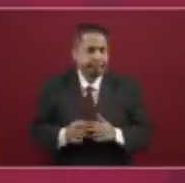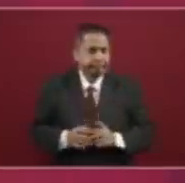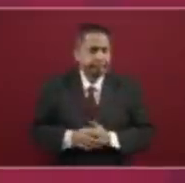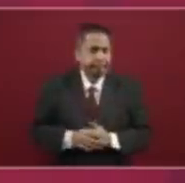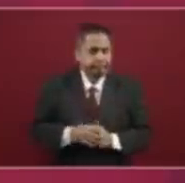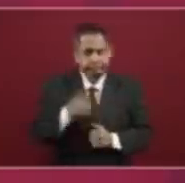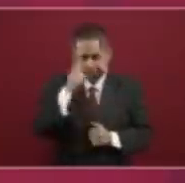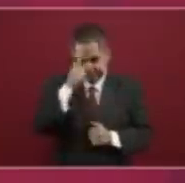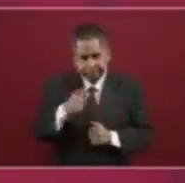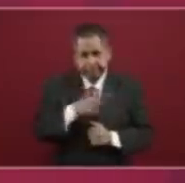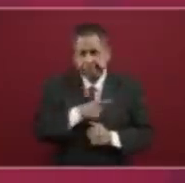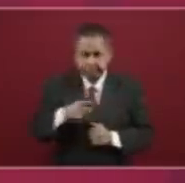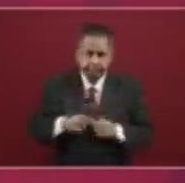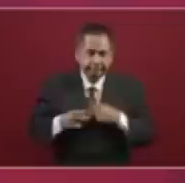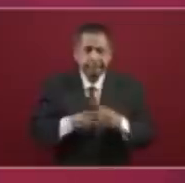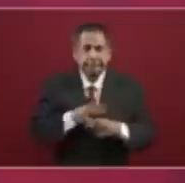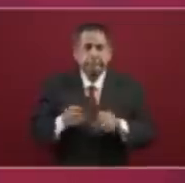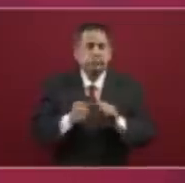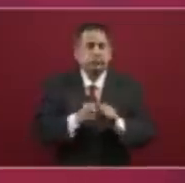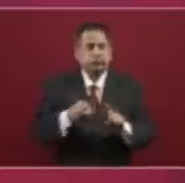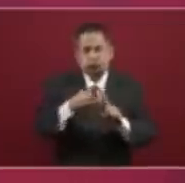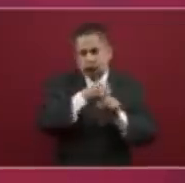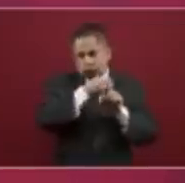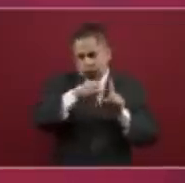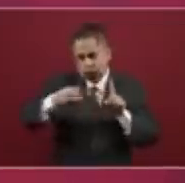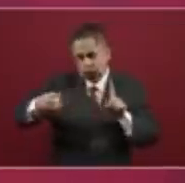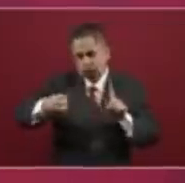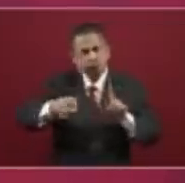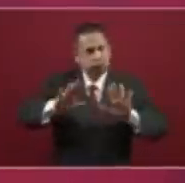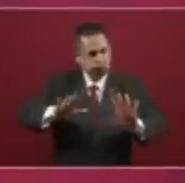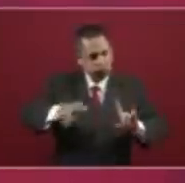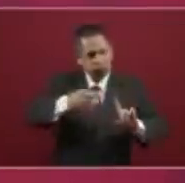para hacerlo también de manera ordenada.